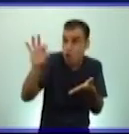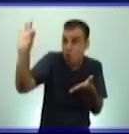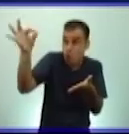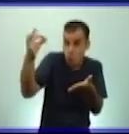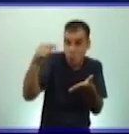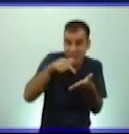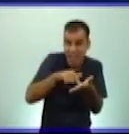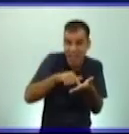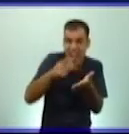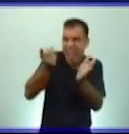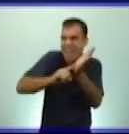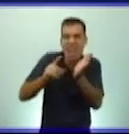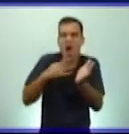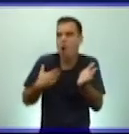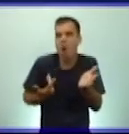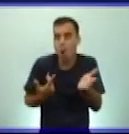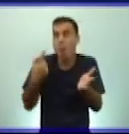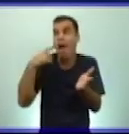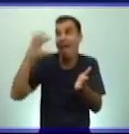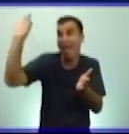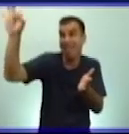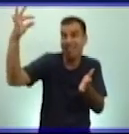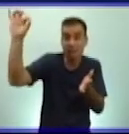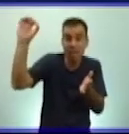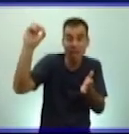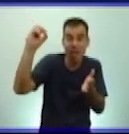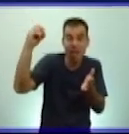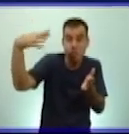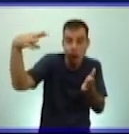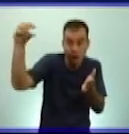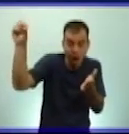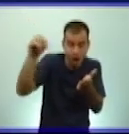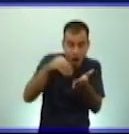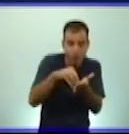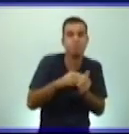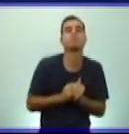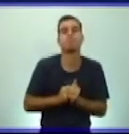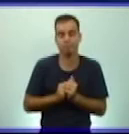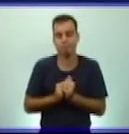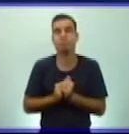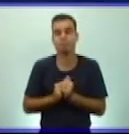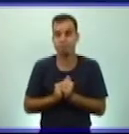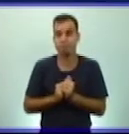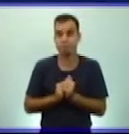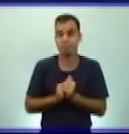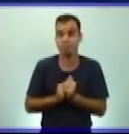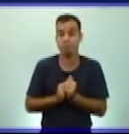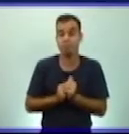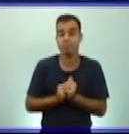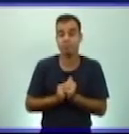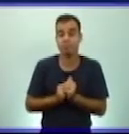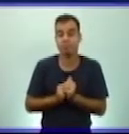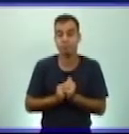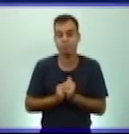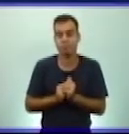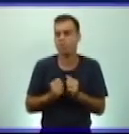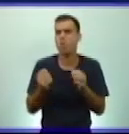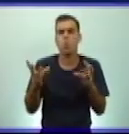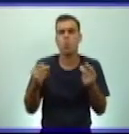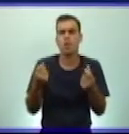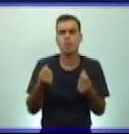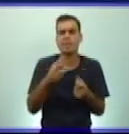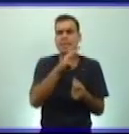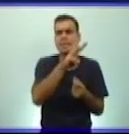transmite por ondas electromagnéticas. La velocidad en que ocurre es de